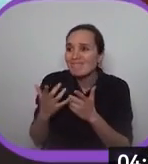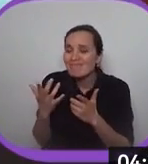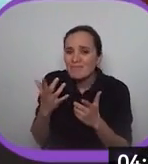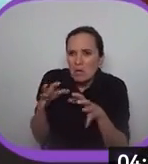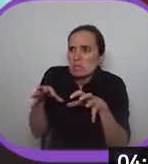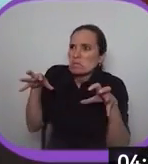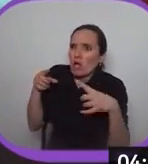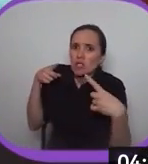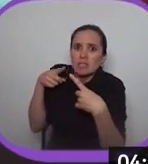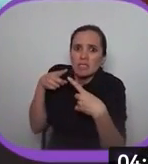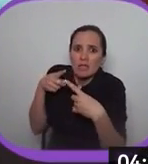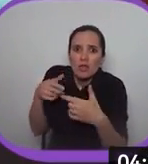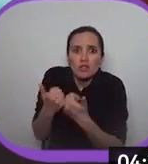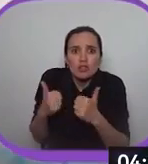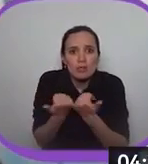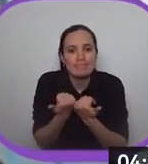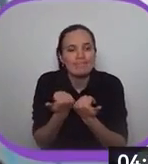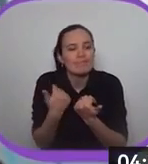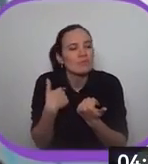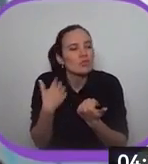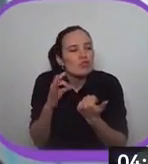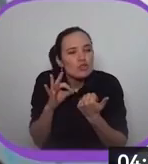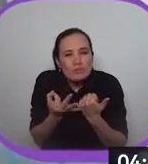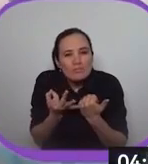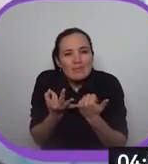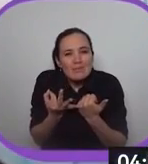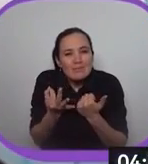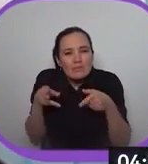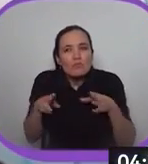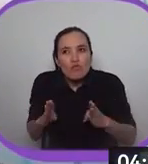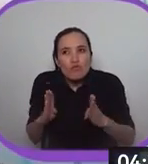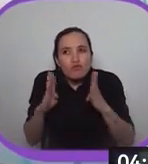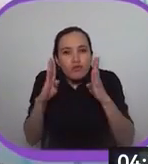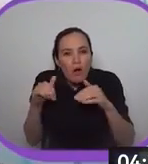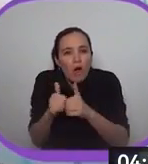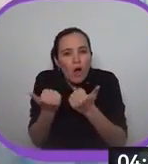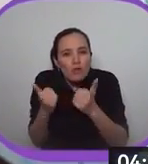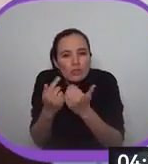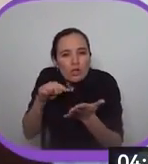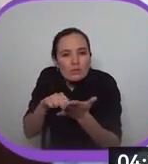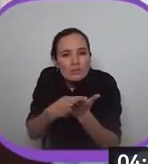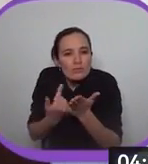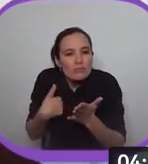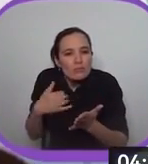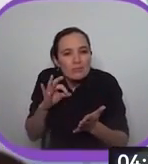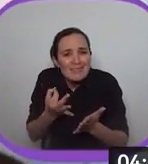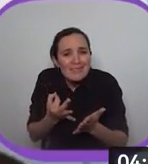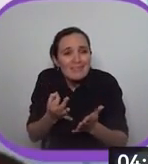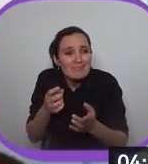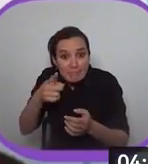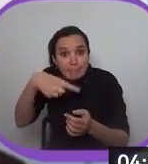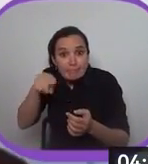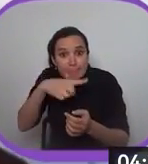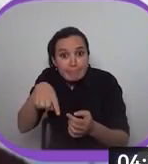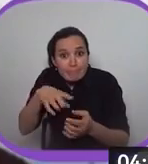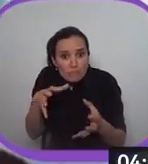funcionar. Pero los Vandals controlan el móvil. Siendo la última experta en el funcionamiento del centro de comando Mobius, Kalos con gusto